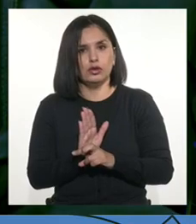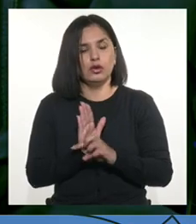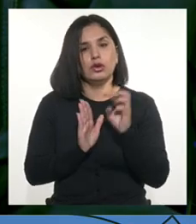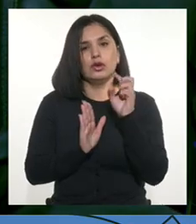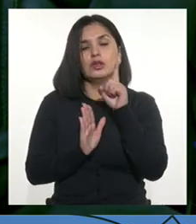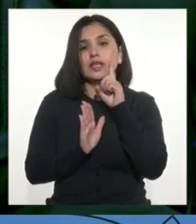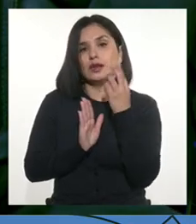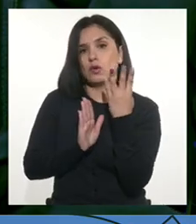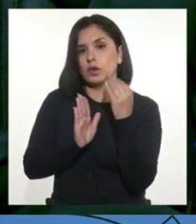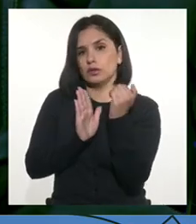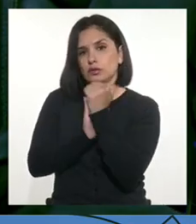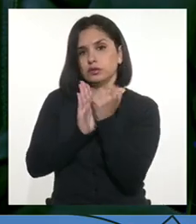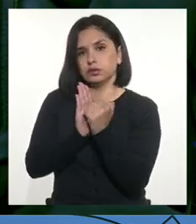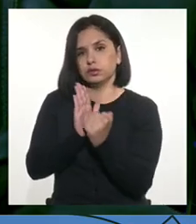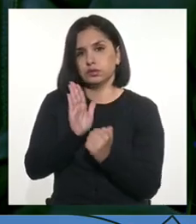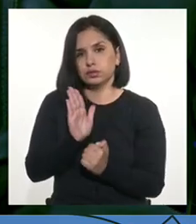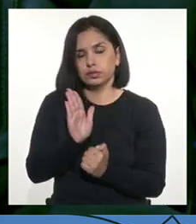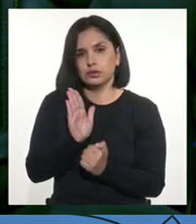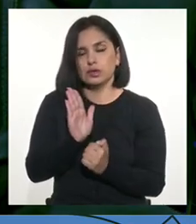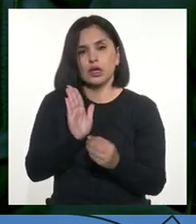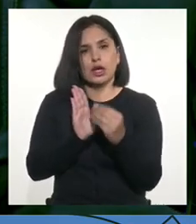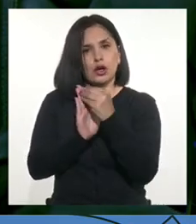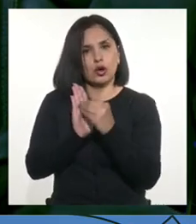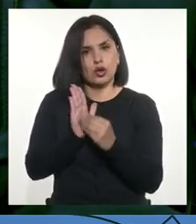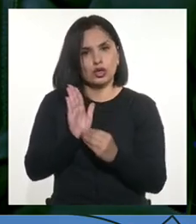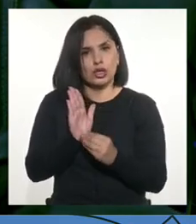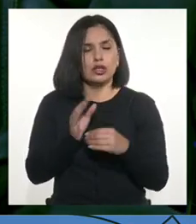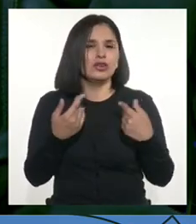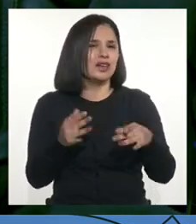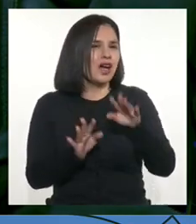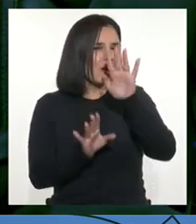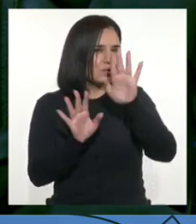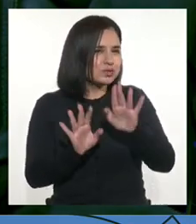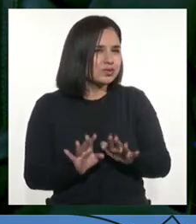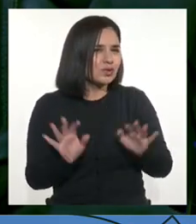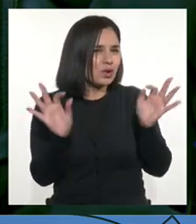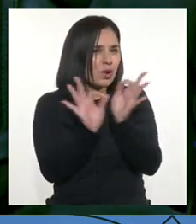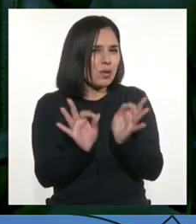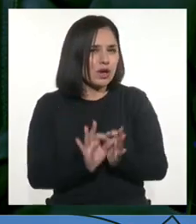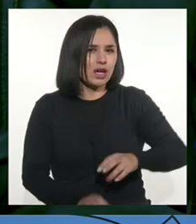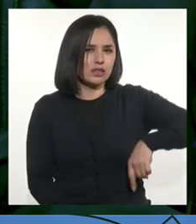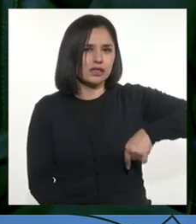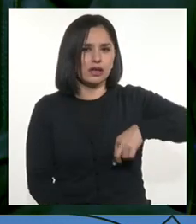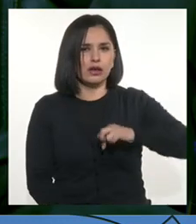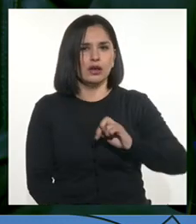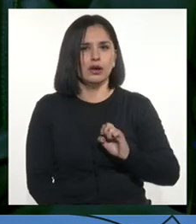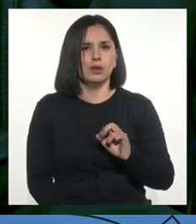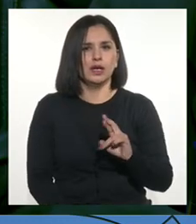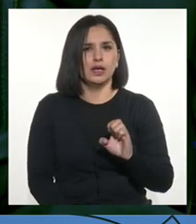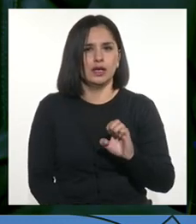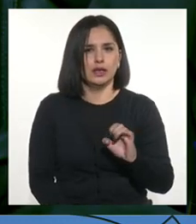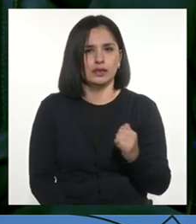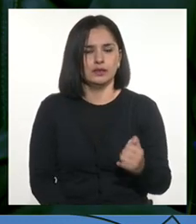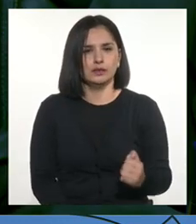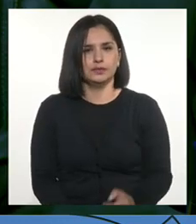cuatro artículos cuyo contenido lo ha detallado el senador pérez